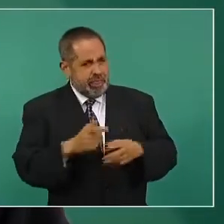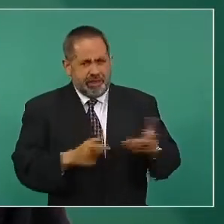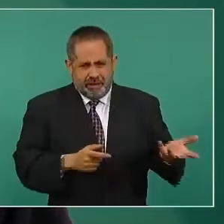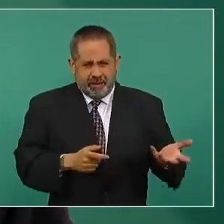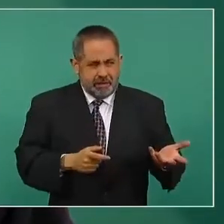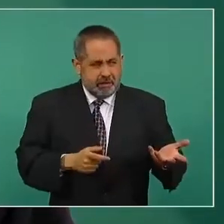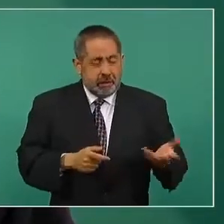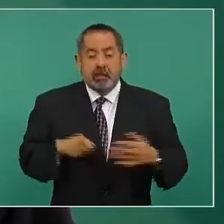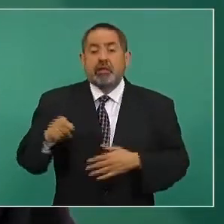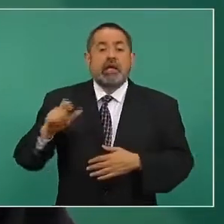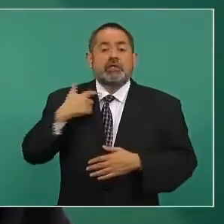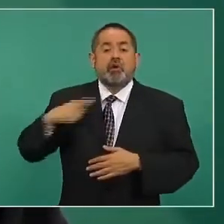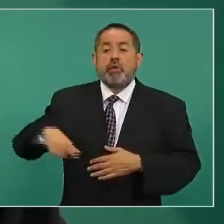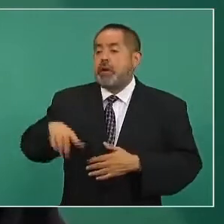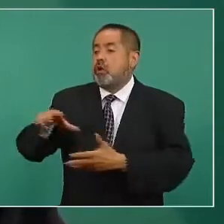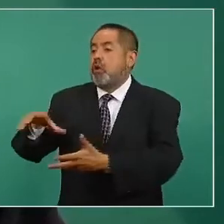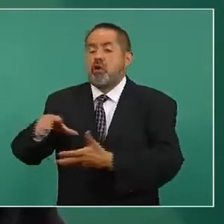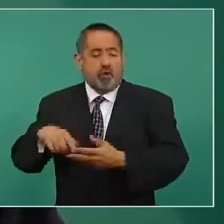les entregaron los bancos